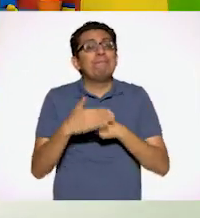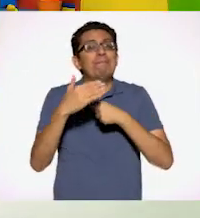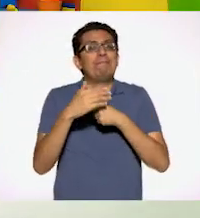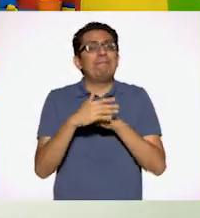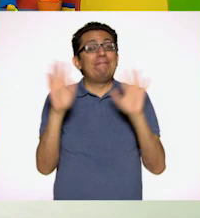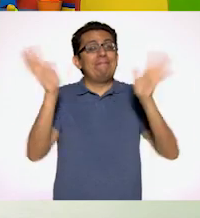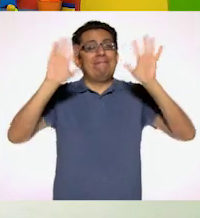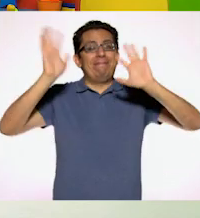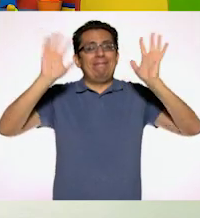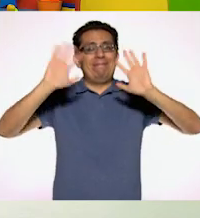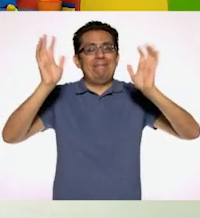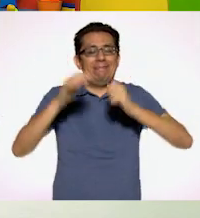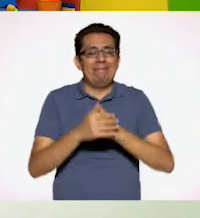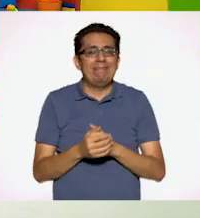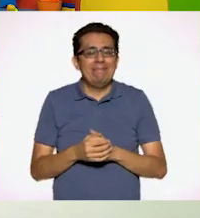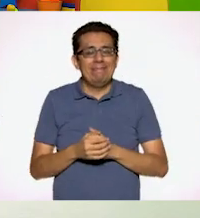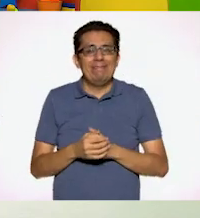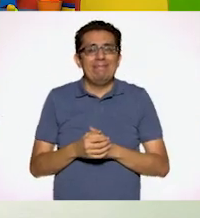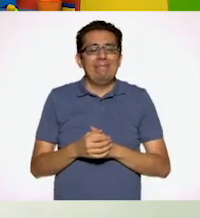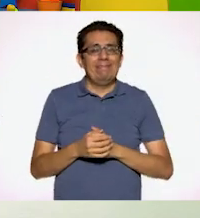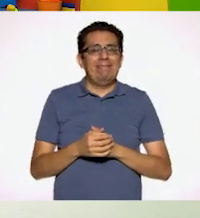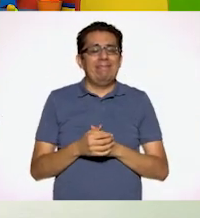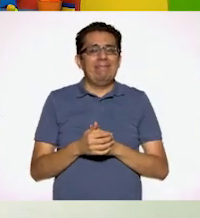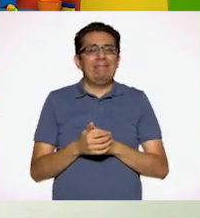pronto. ¡Adiós!